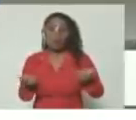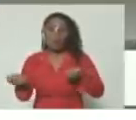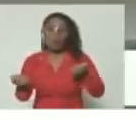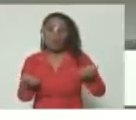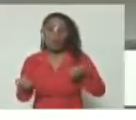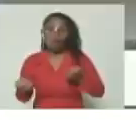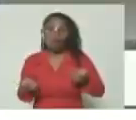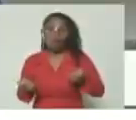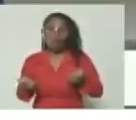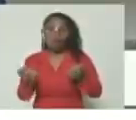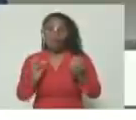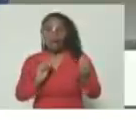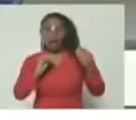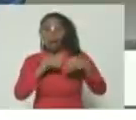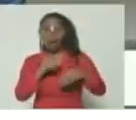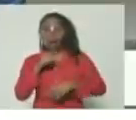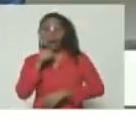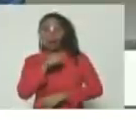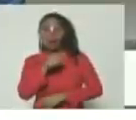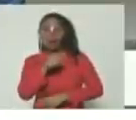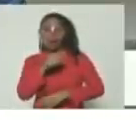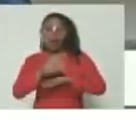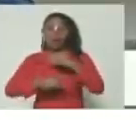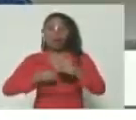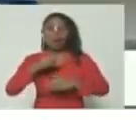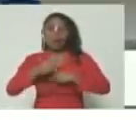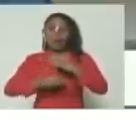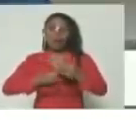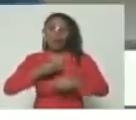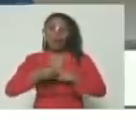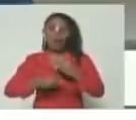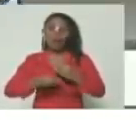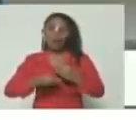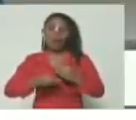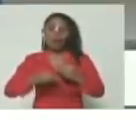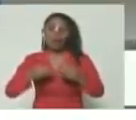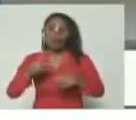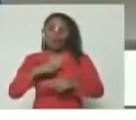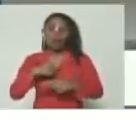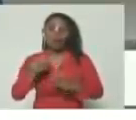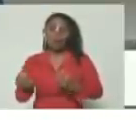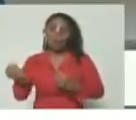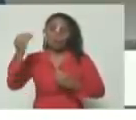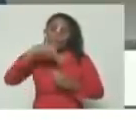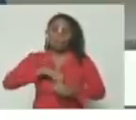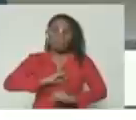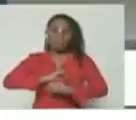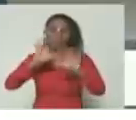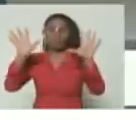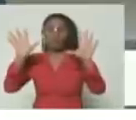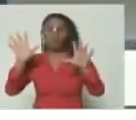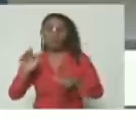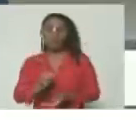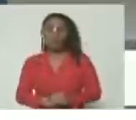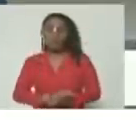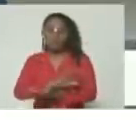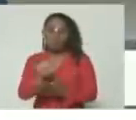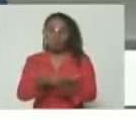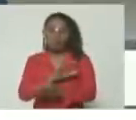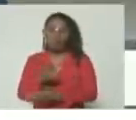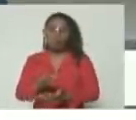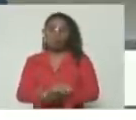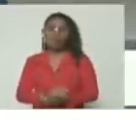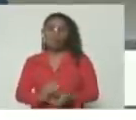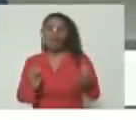y de acuerdo con esto provocar una implosión del país. Y de acuerdo